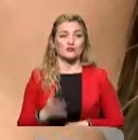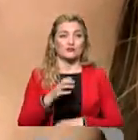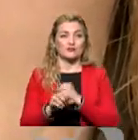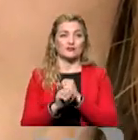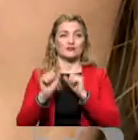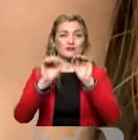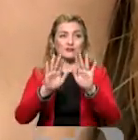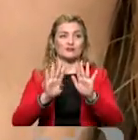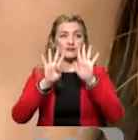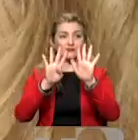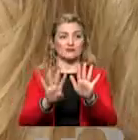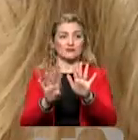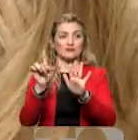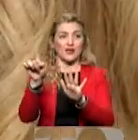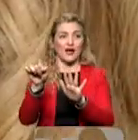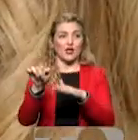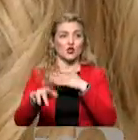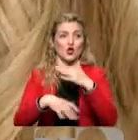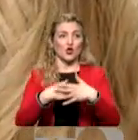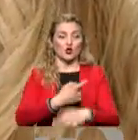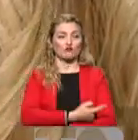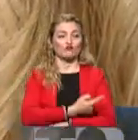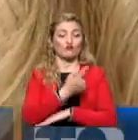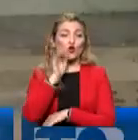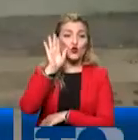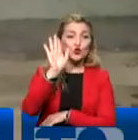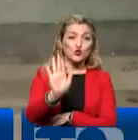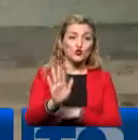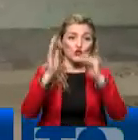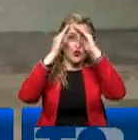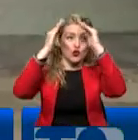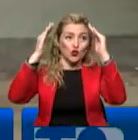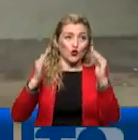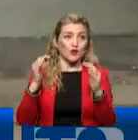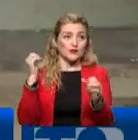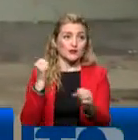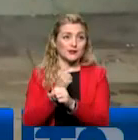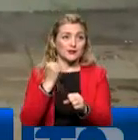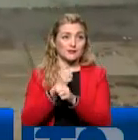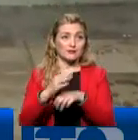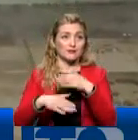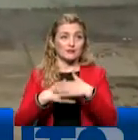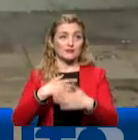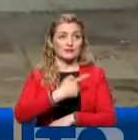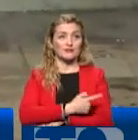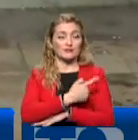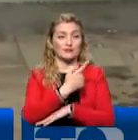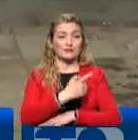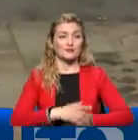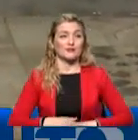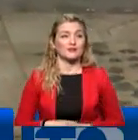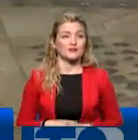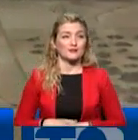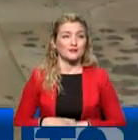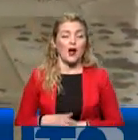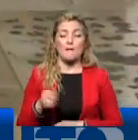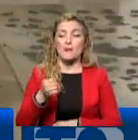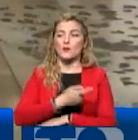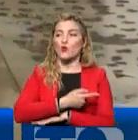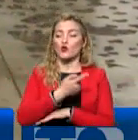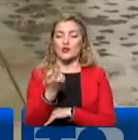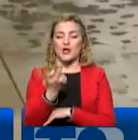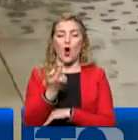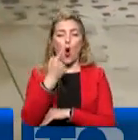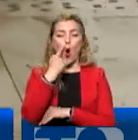9 años, Carolina salía como todos los días de su casa para realizar sus labores diarias, sin imaginarse que ese mismo día